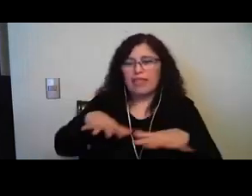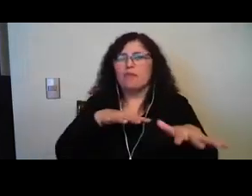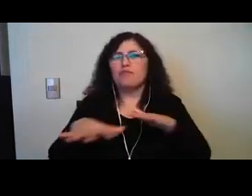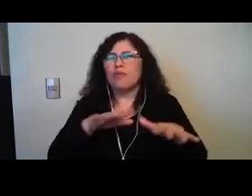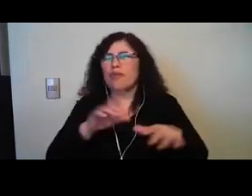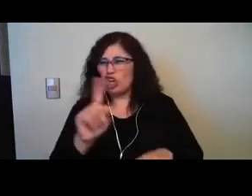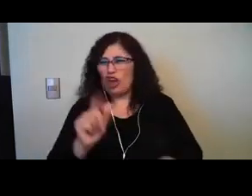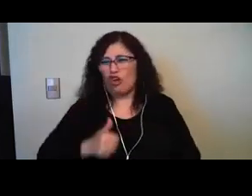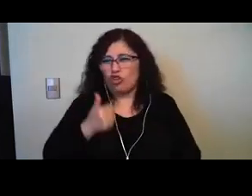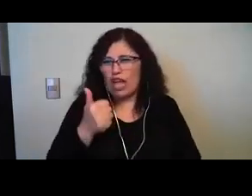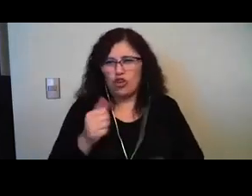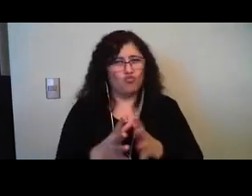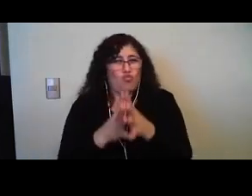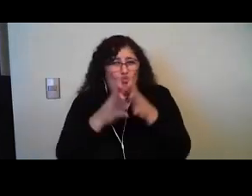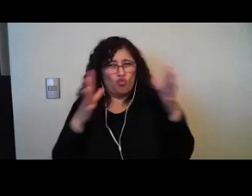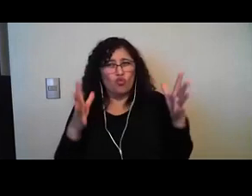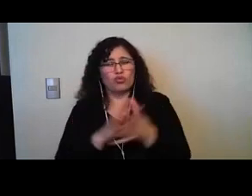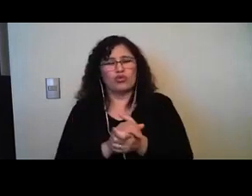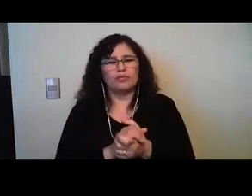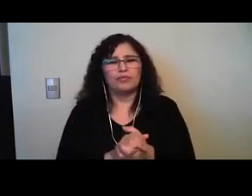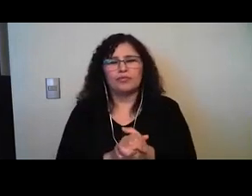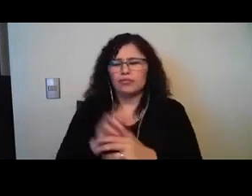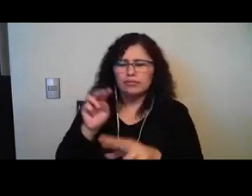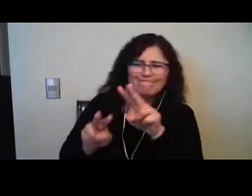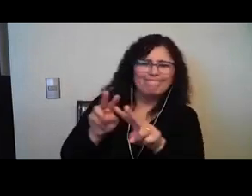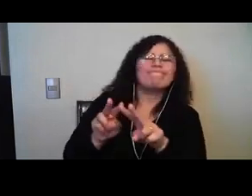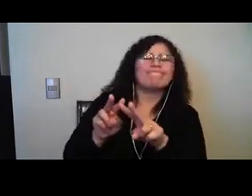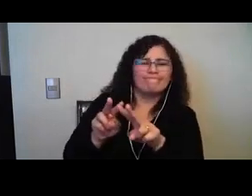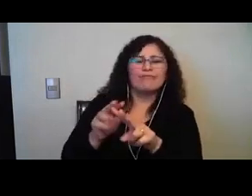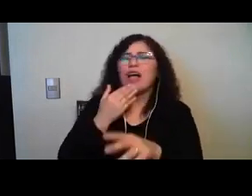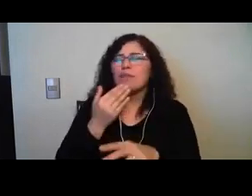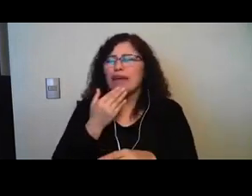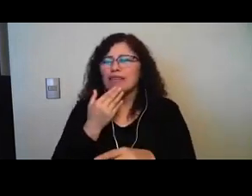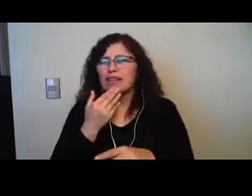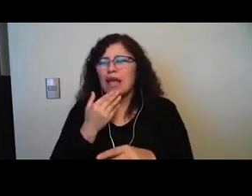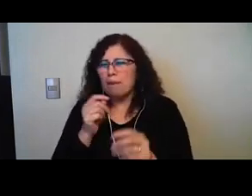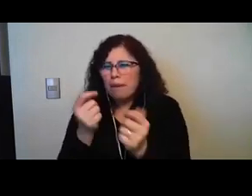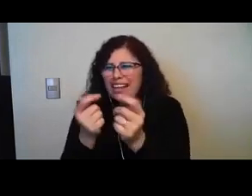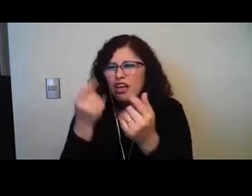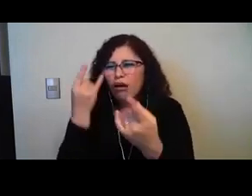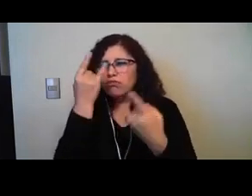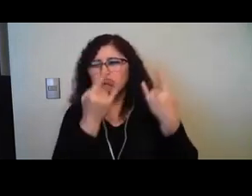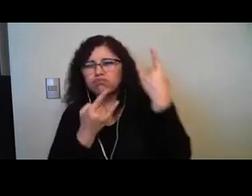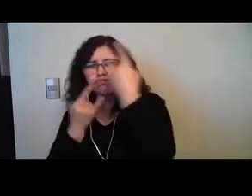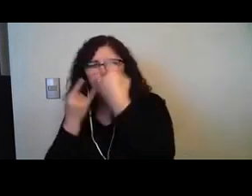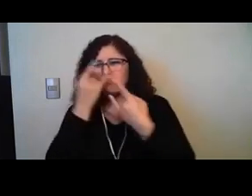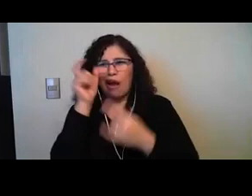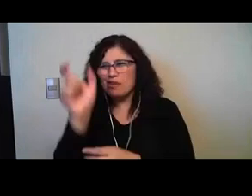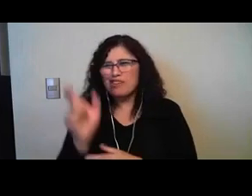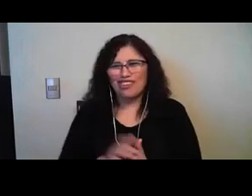muy, muy evidentes, ya. Muchas veces se confunden con personas como que están borrachas, ya.